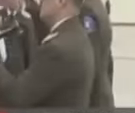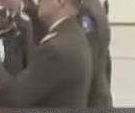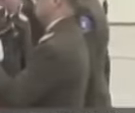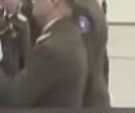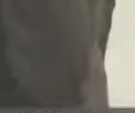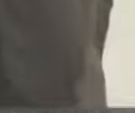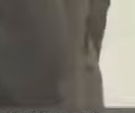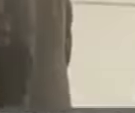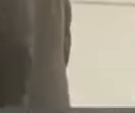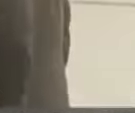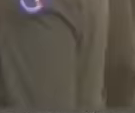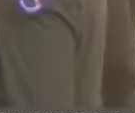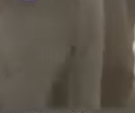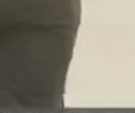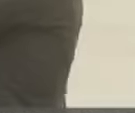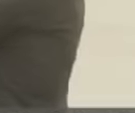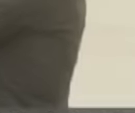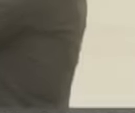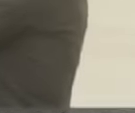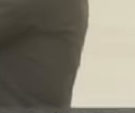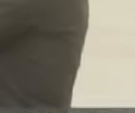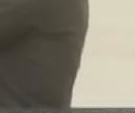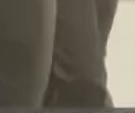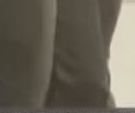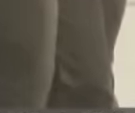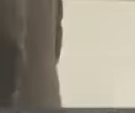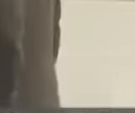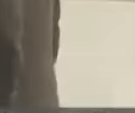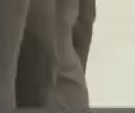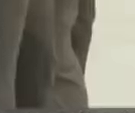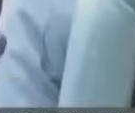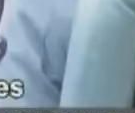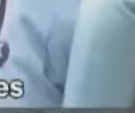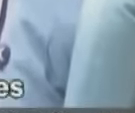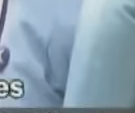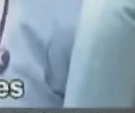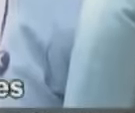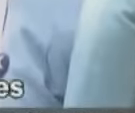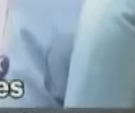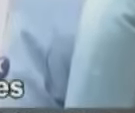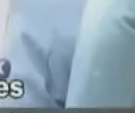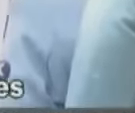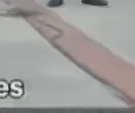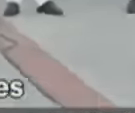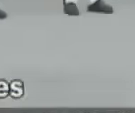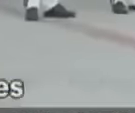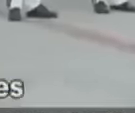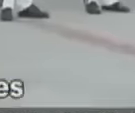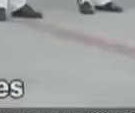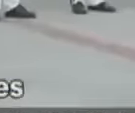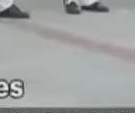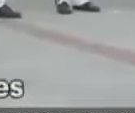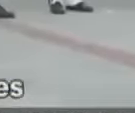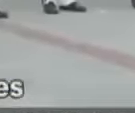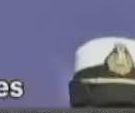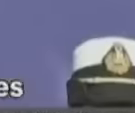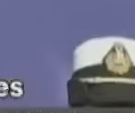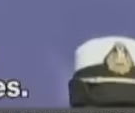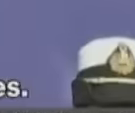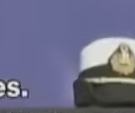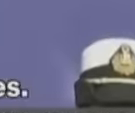decir: Venezuela tiene un poder militar que la defienda. Además, reafirmó cuatro líneas para las